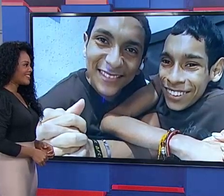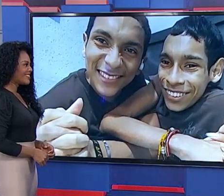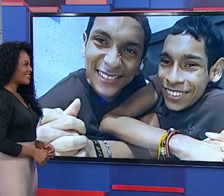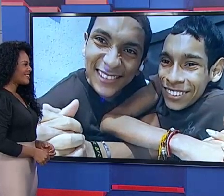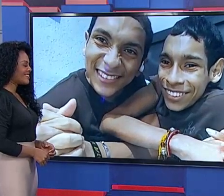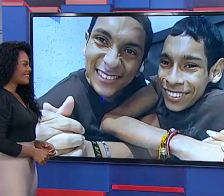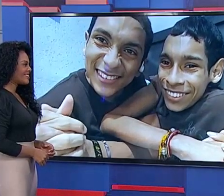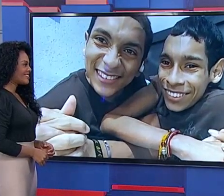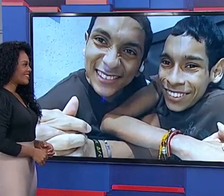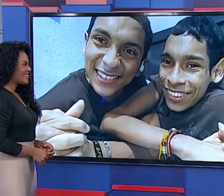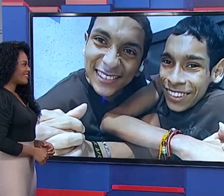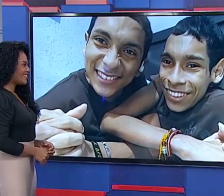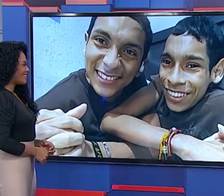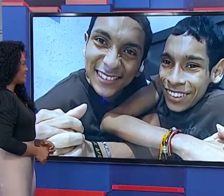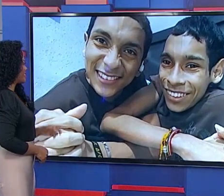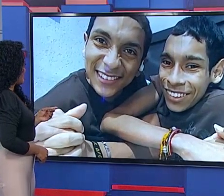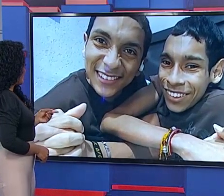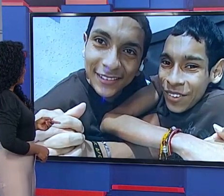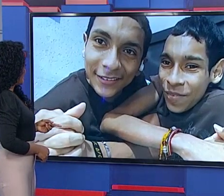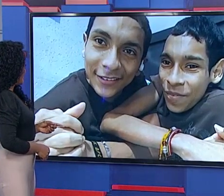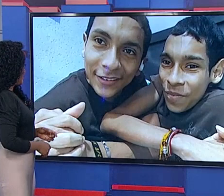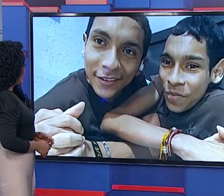decir Teleamazonas, problemas resueltos.